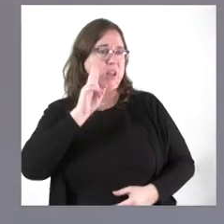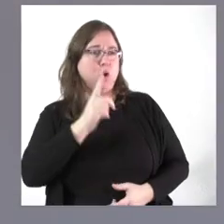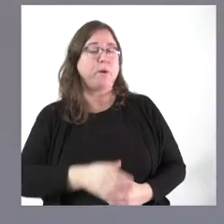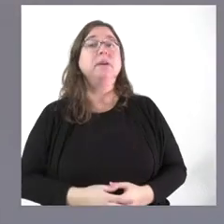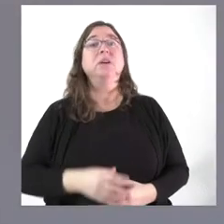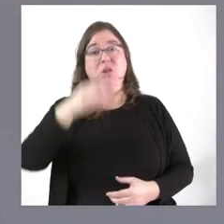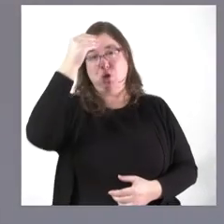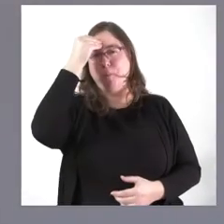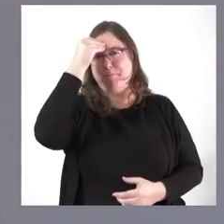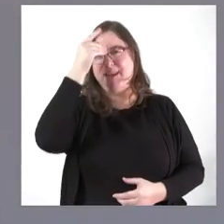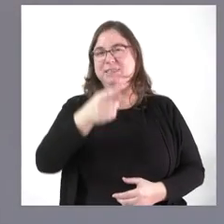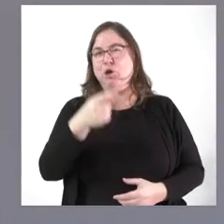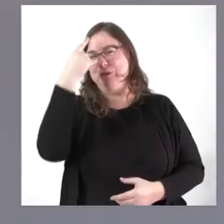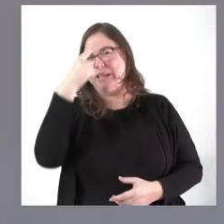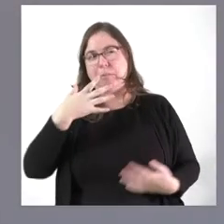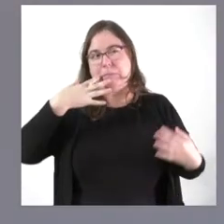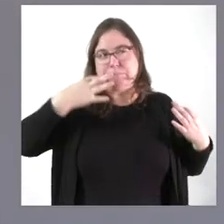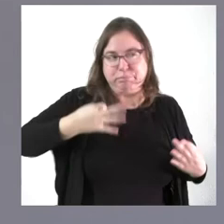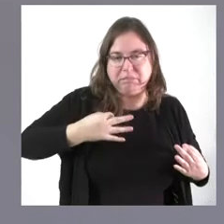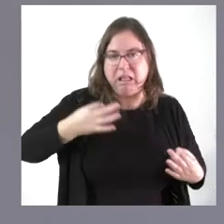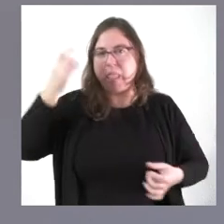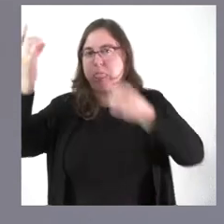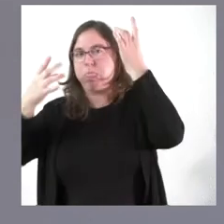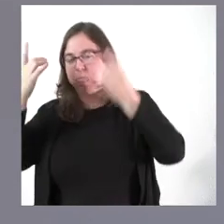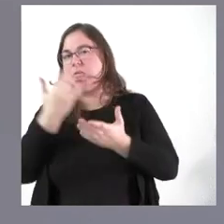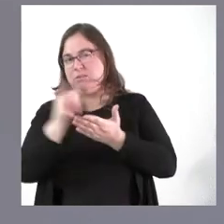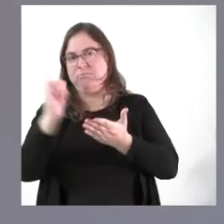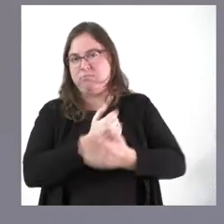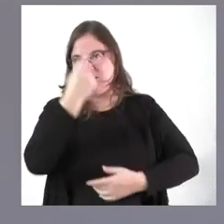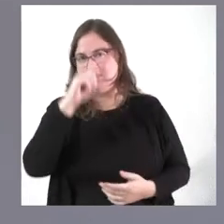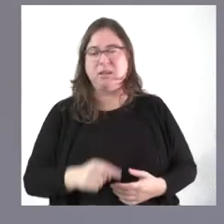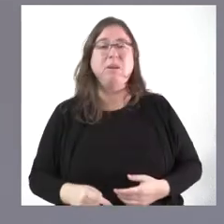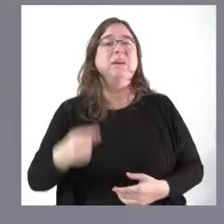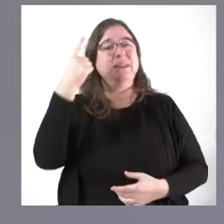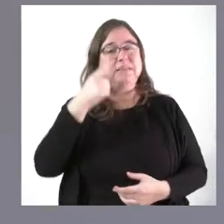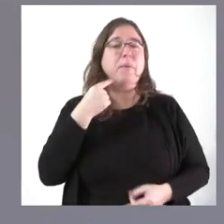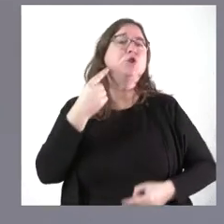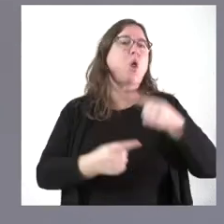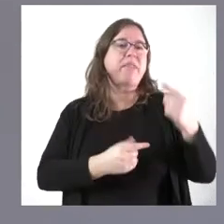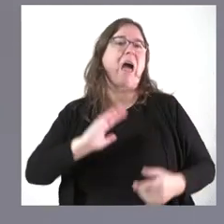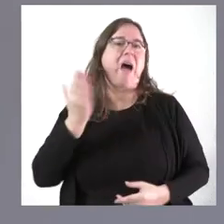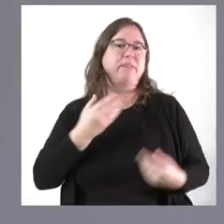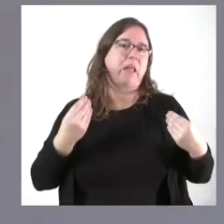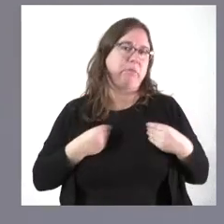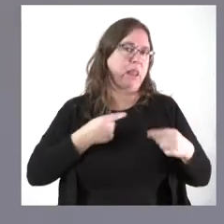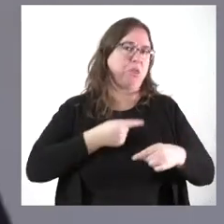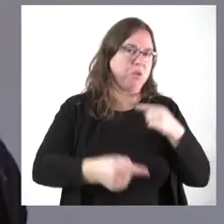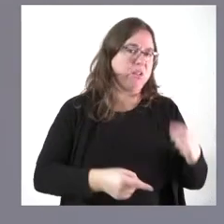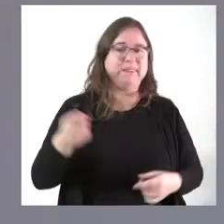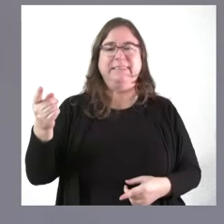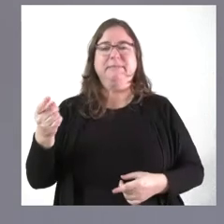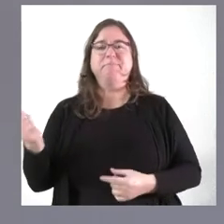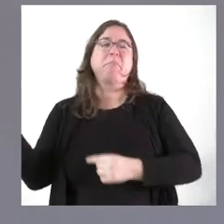creo que los ciudadanos saben distinguir el polvo de la paja y saben distinguir lo que todos los días les afecta en su vida cotidiana de